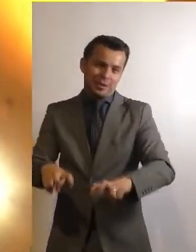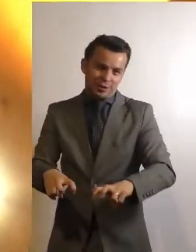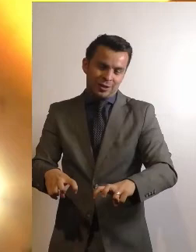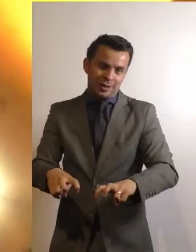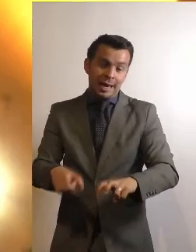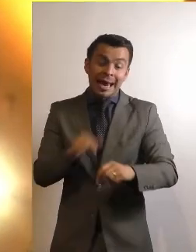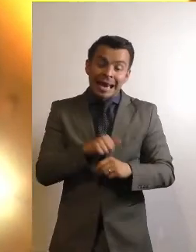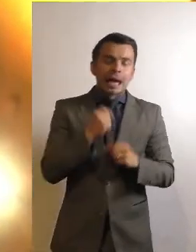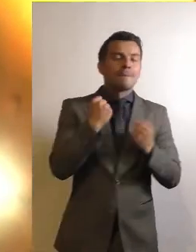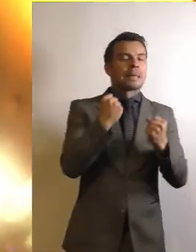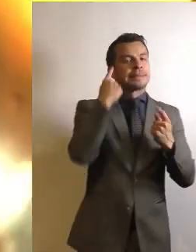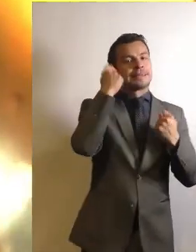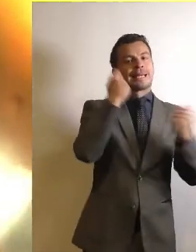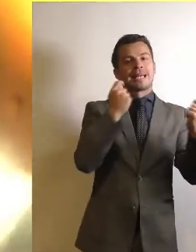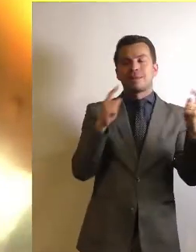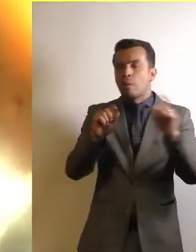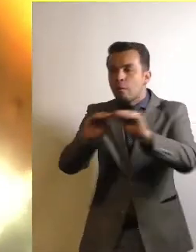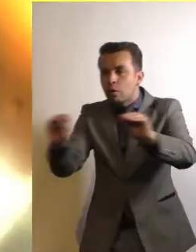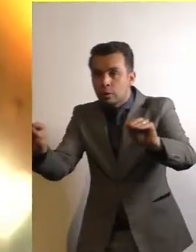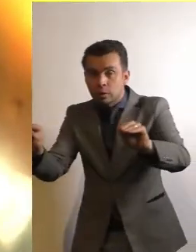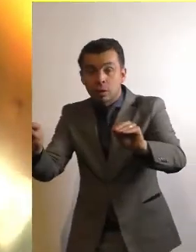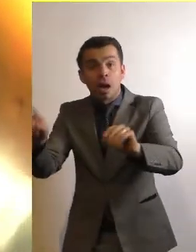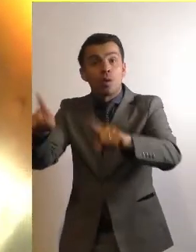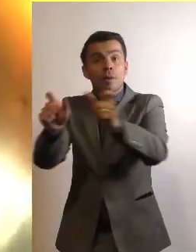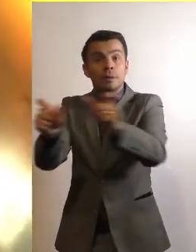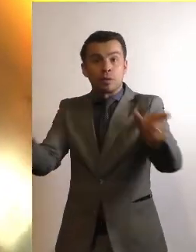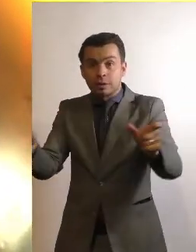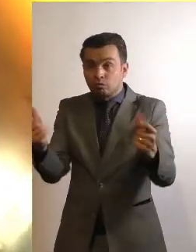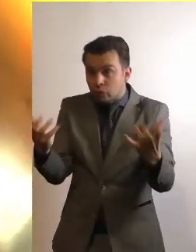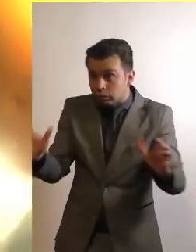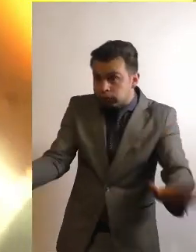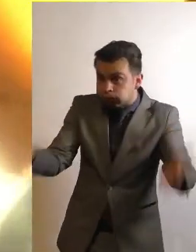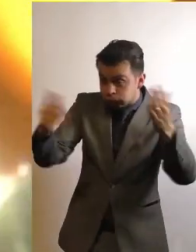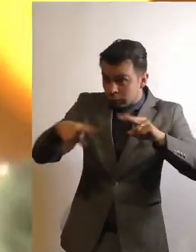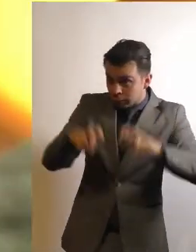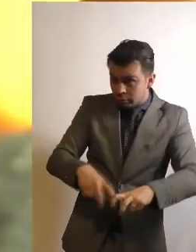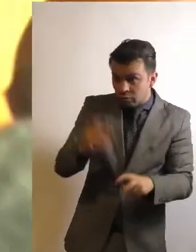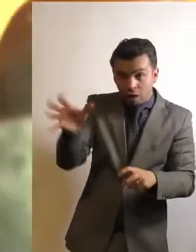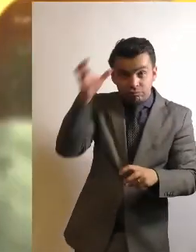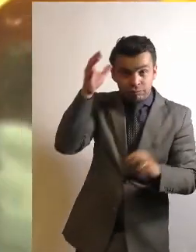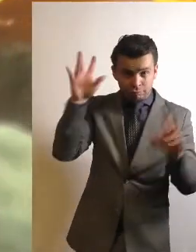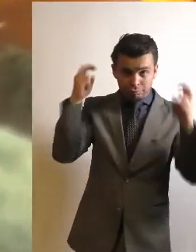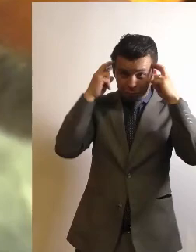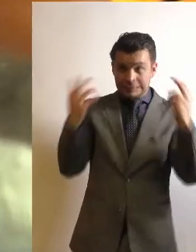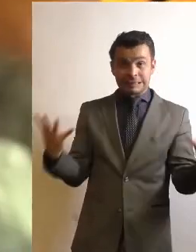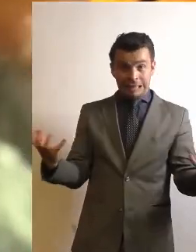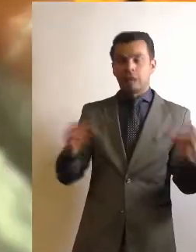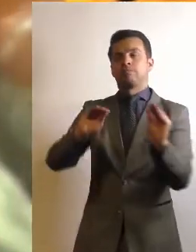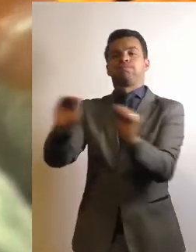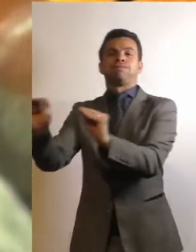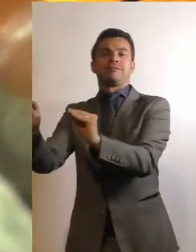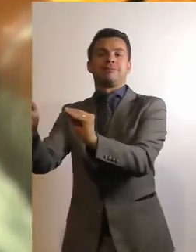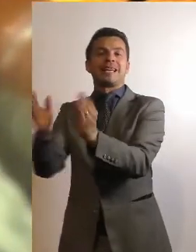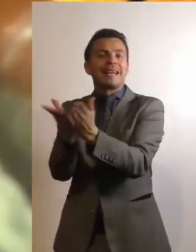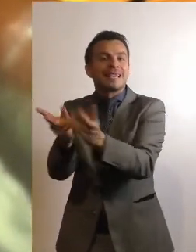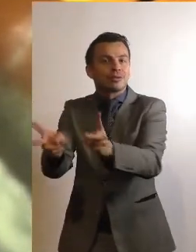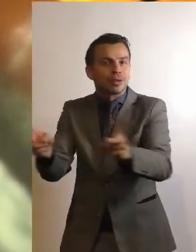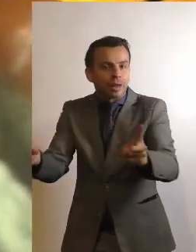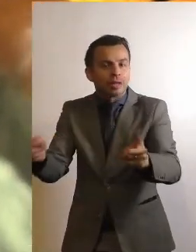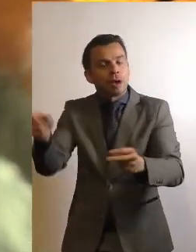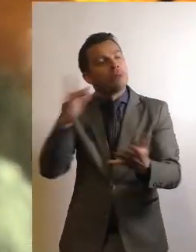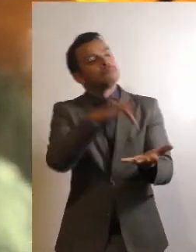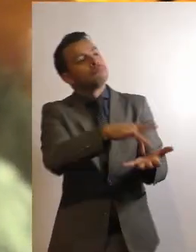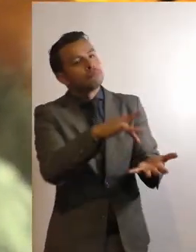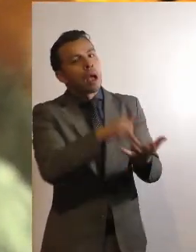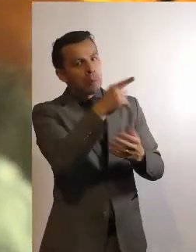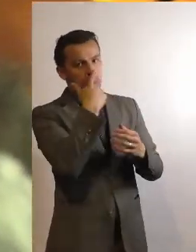que pretende consolidar las habilidades investigativas en toda nuestra comunidad académica, y también pues nuestros estudiantes pueden vincularse a estas sesiones,